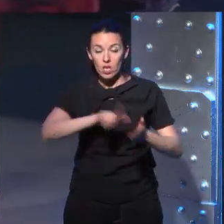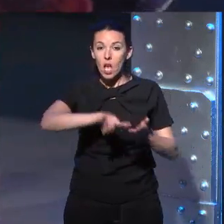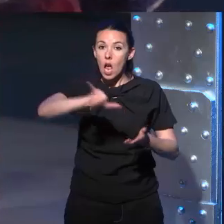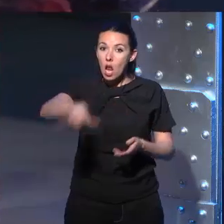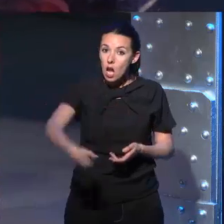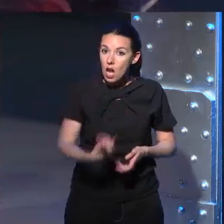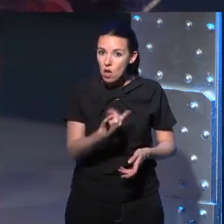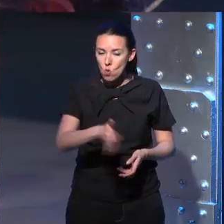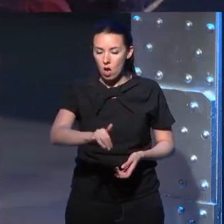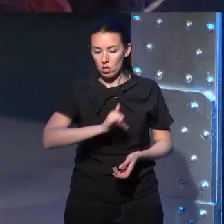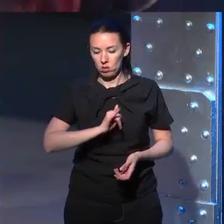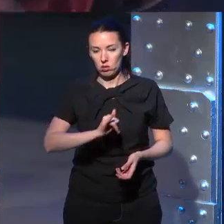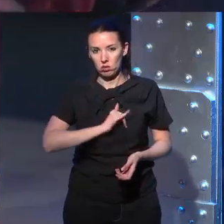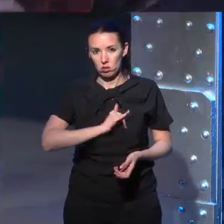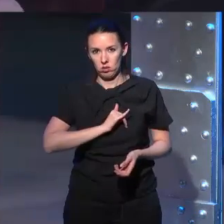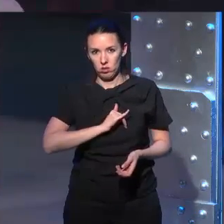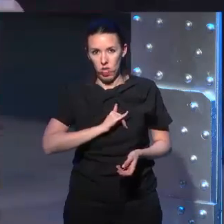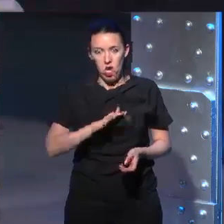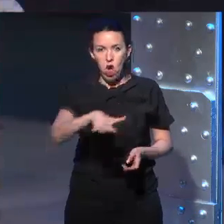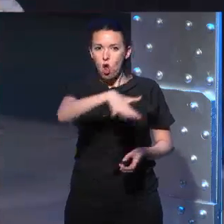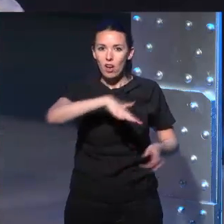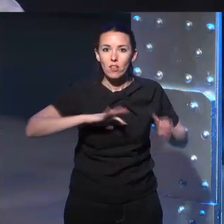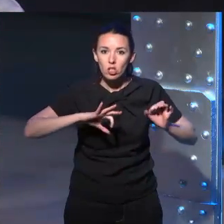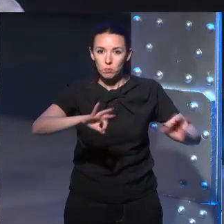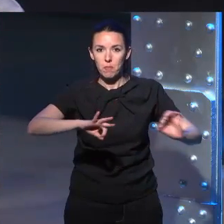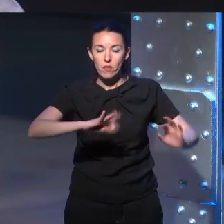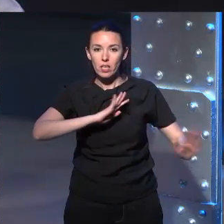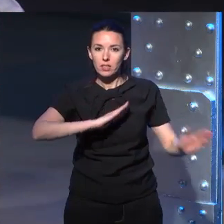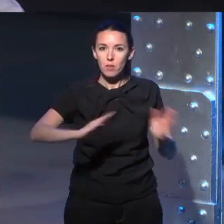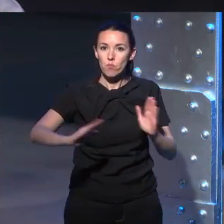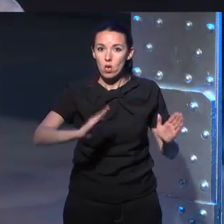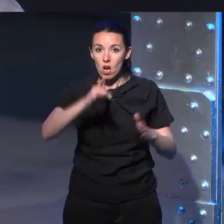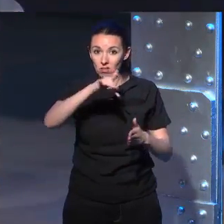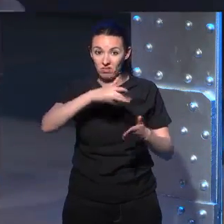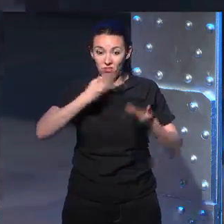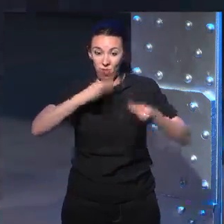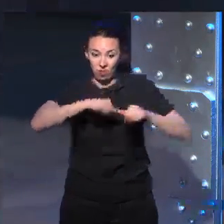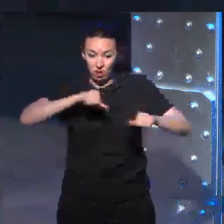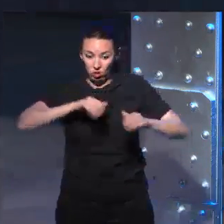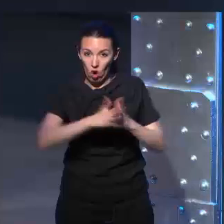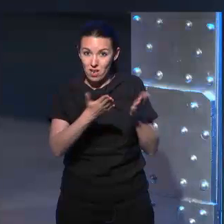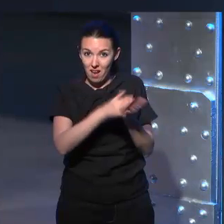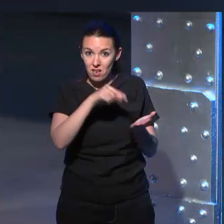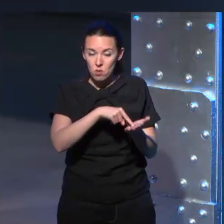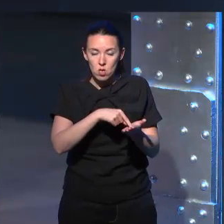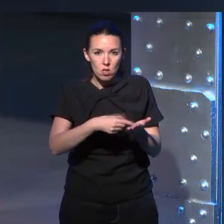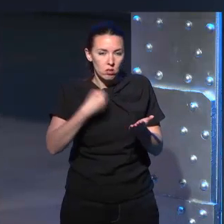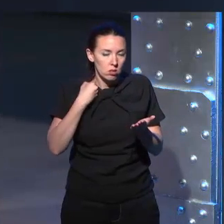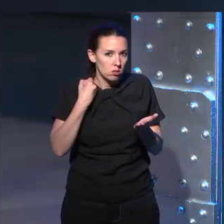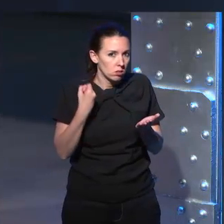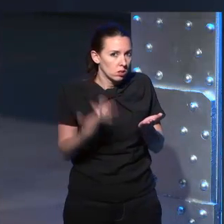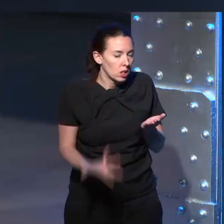como fuente de identidad, de localización especial y temporal en el que transcurre la historia, es de una riqueza